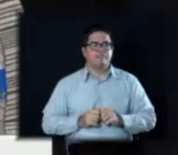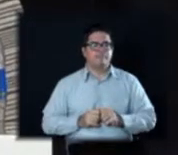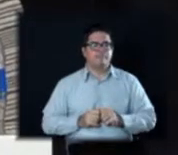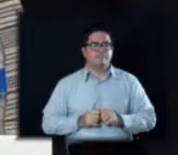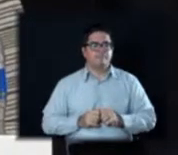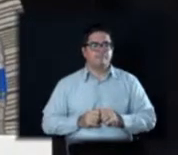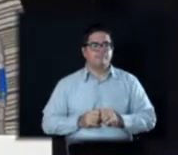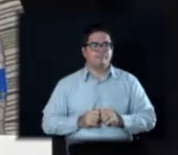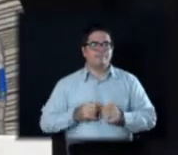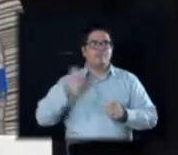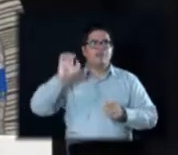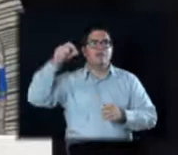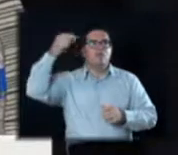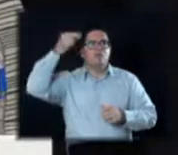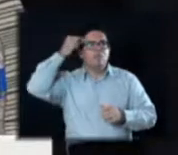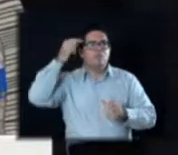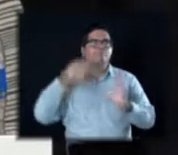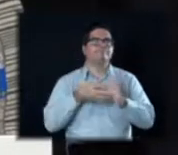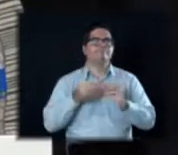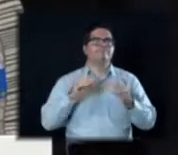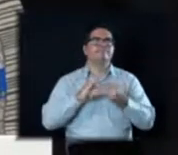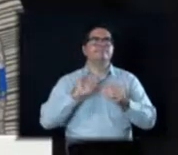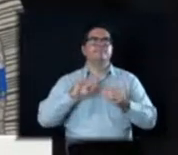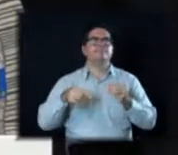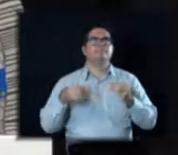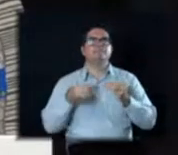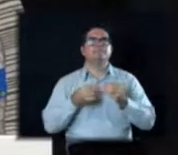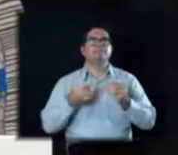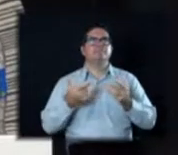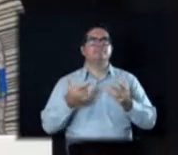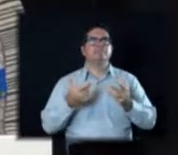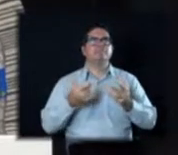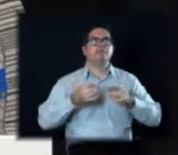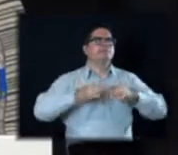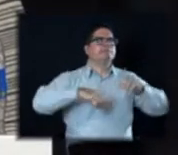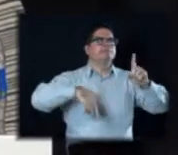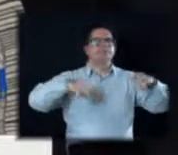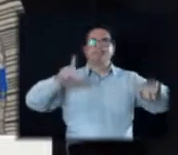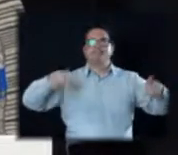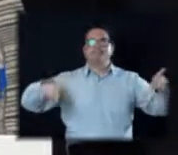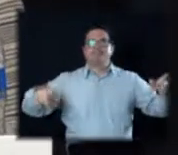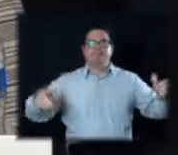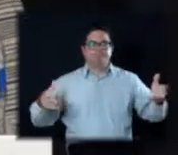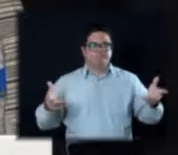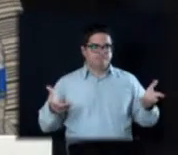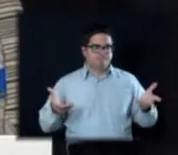comentario. El gobierno estaba hablando sobre una variedad